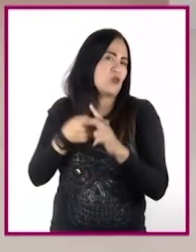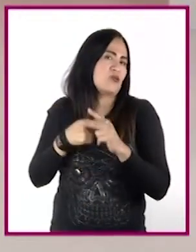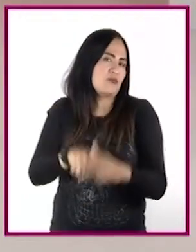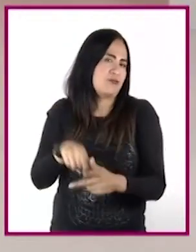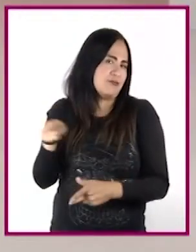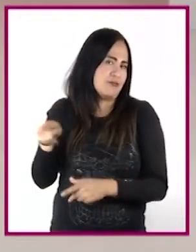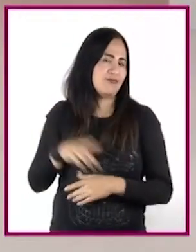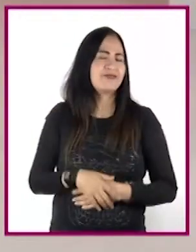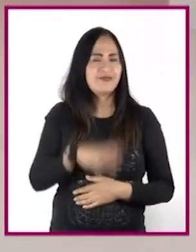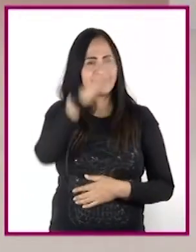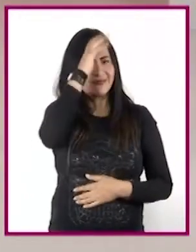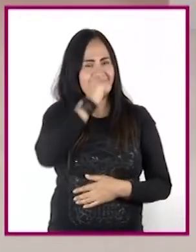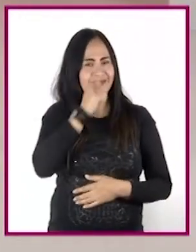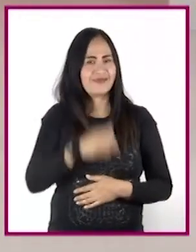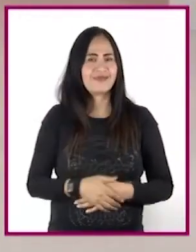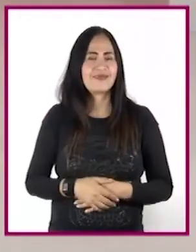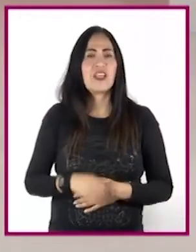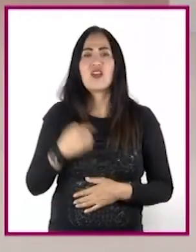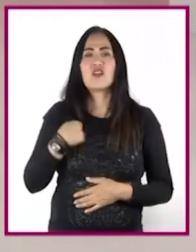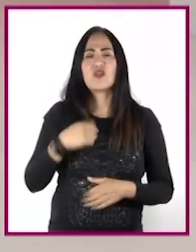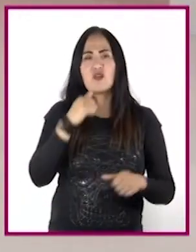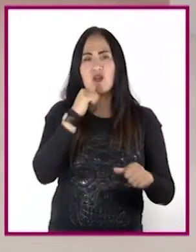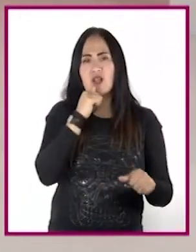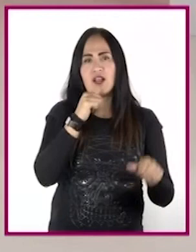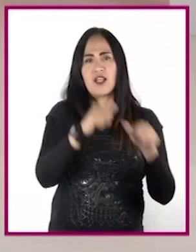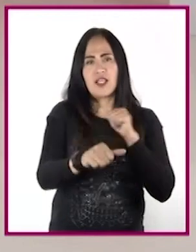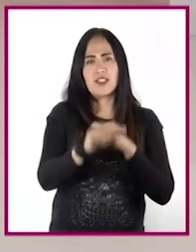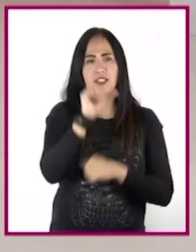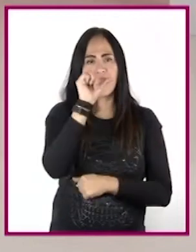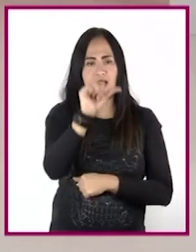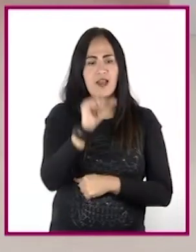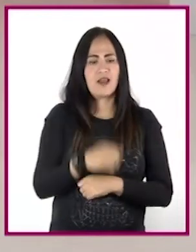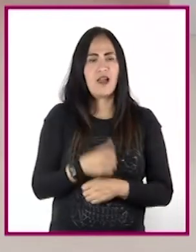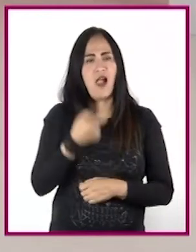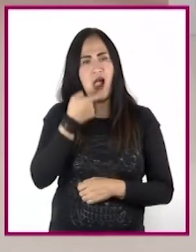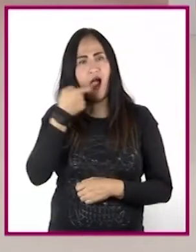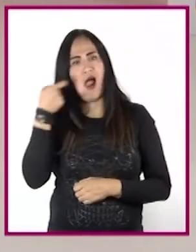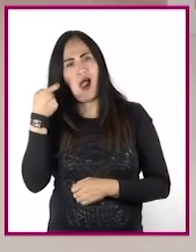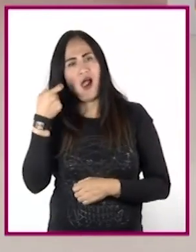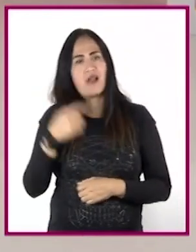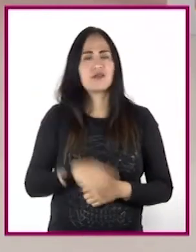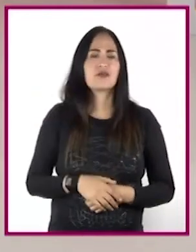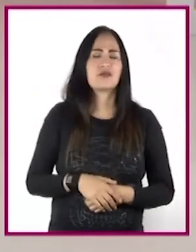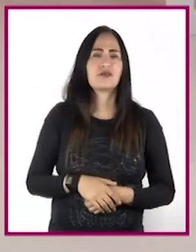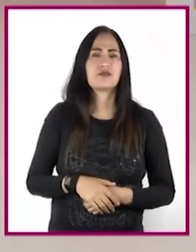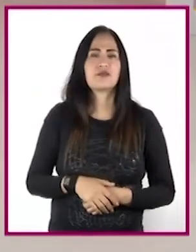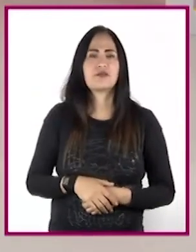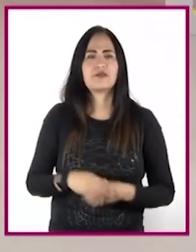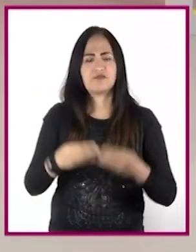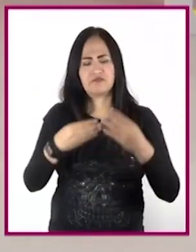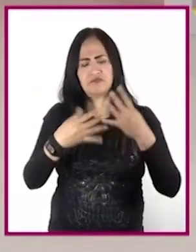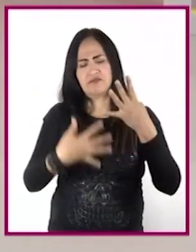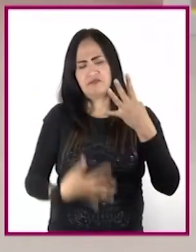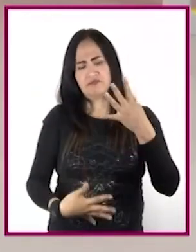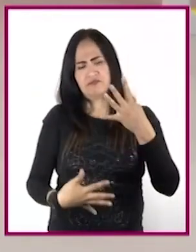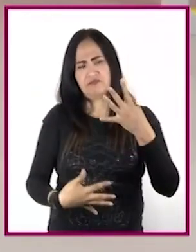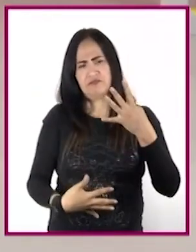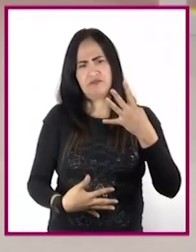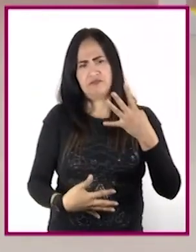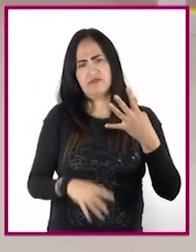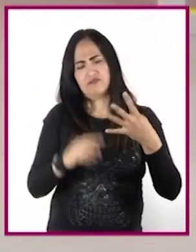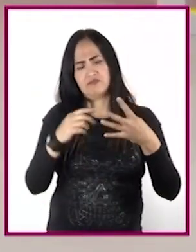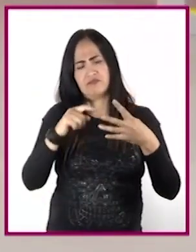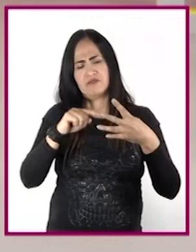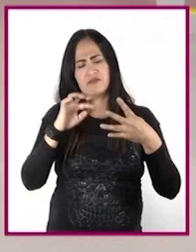De acuerdo. Inicio con la letra A, adicciones. Y aquí pueden entrar a varias